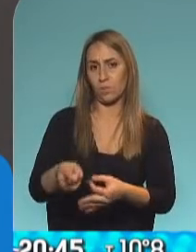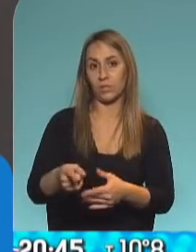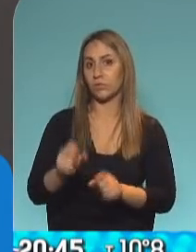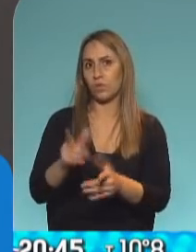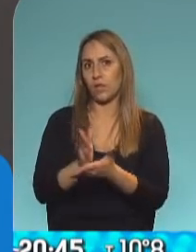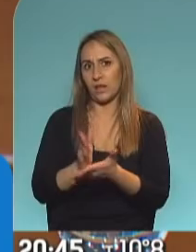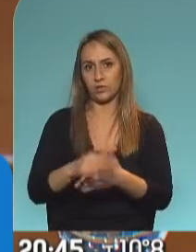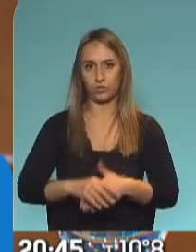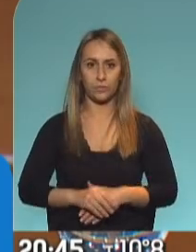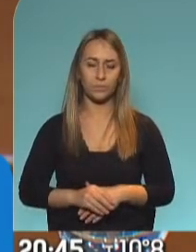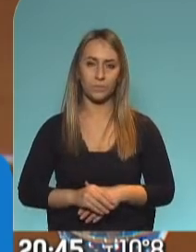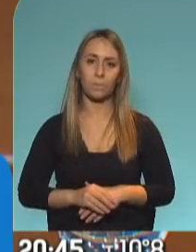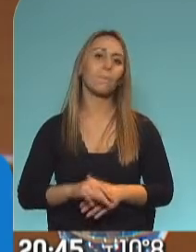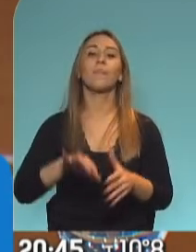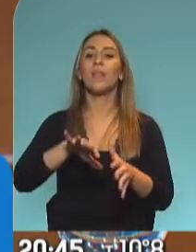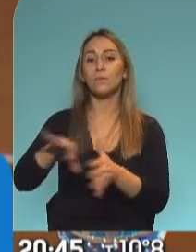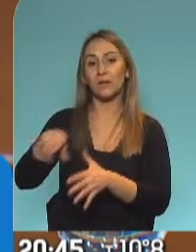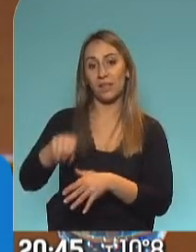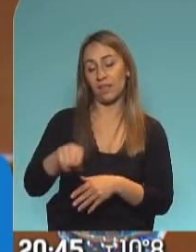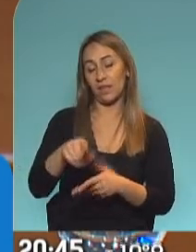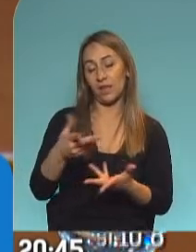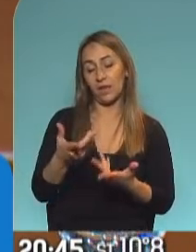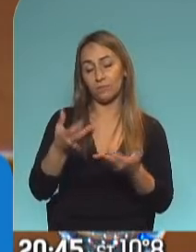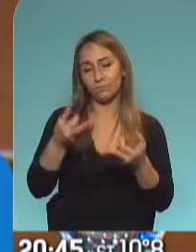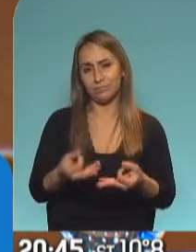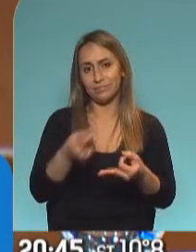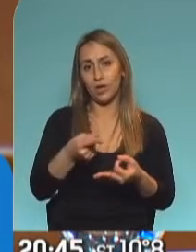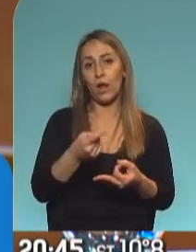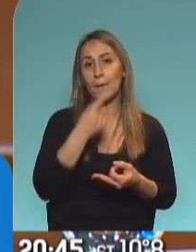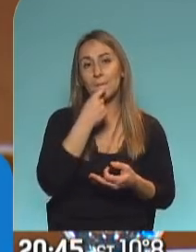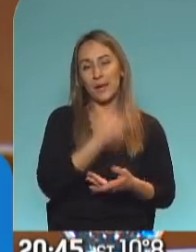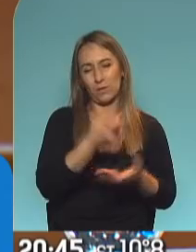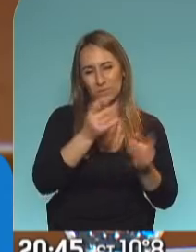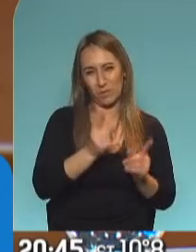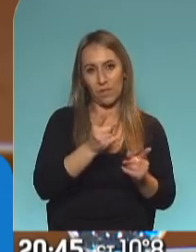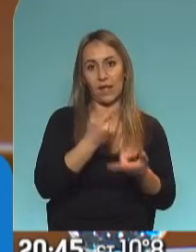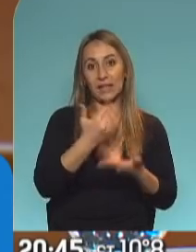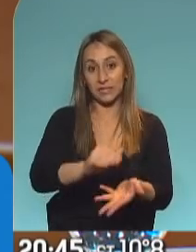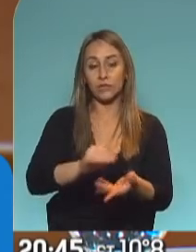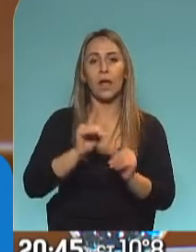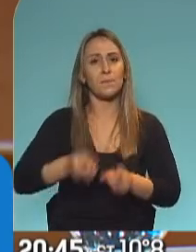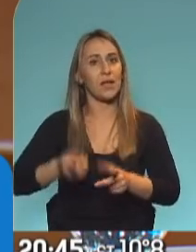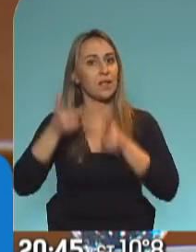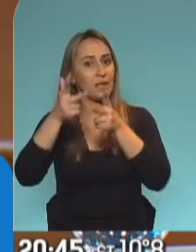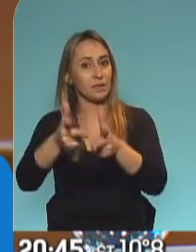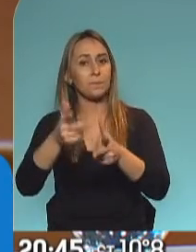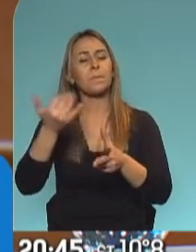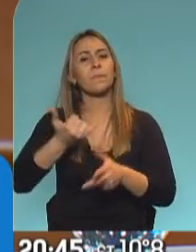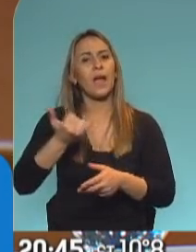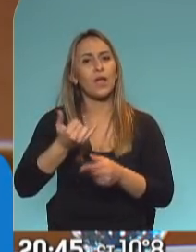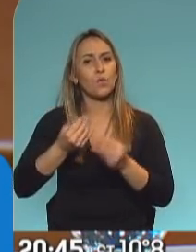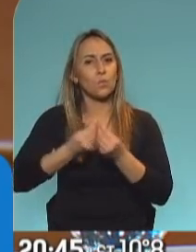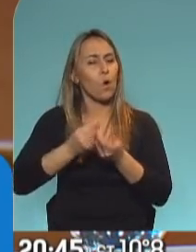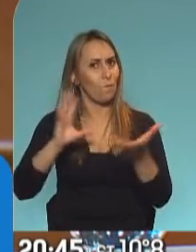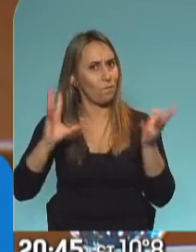su derecho. Y más allá de esto que tiene que ver concretamente con la pregunta, también decirle a Jazmín que hay